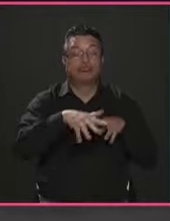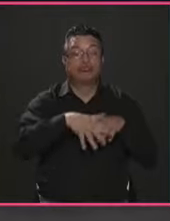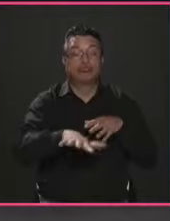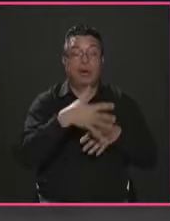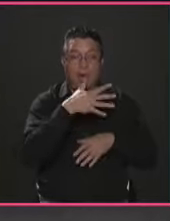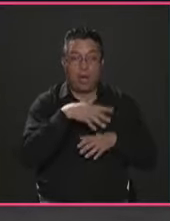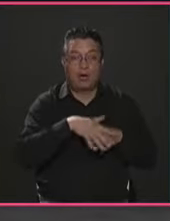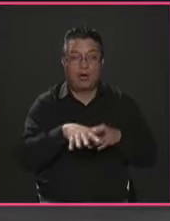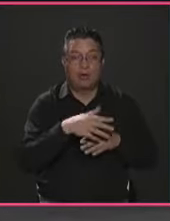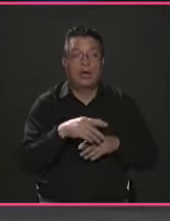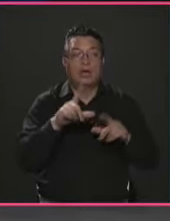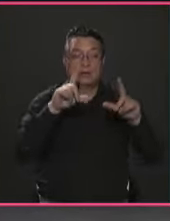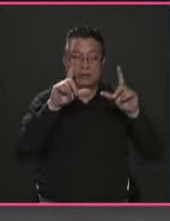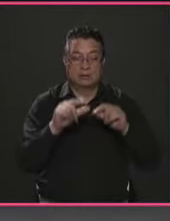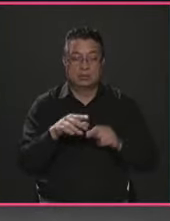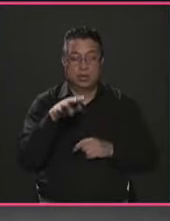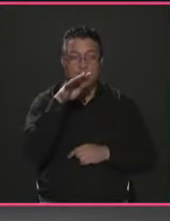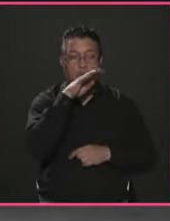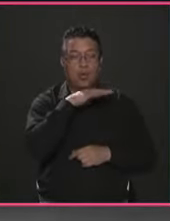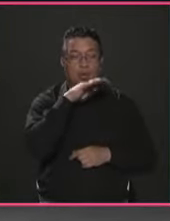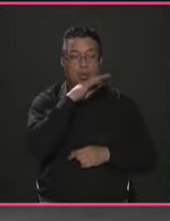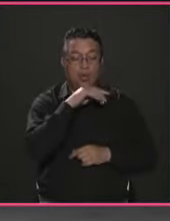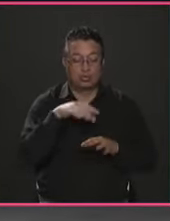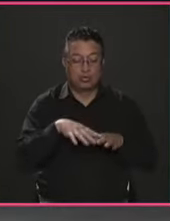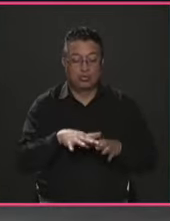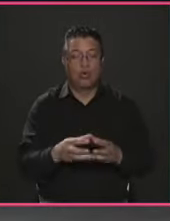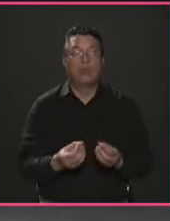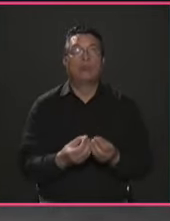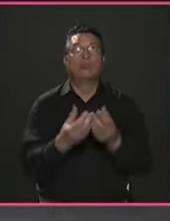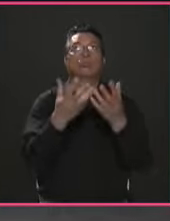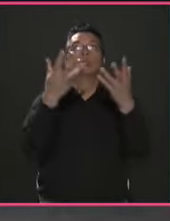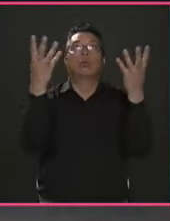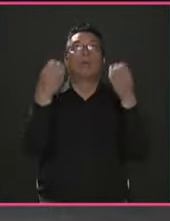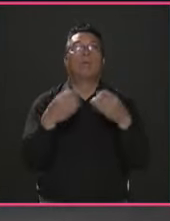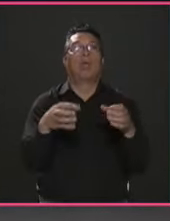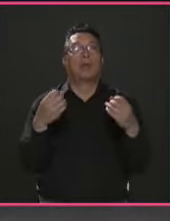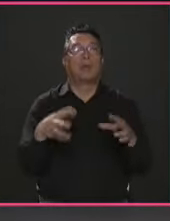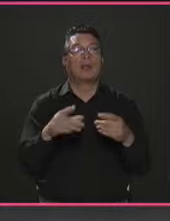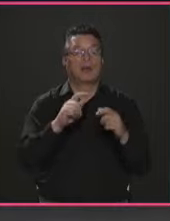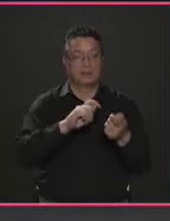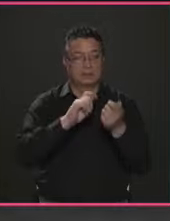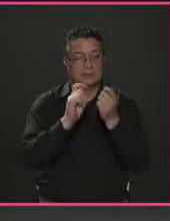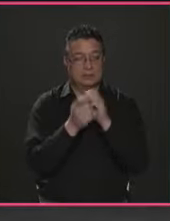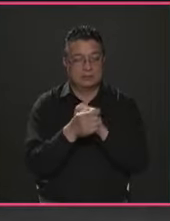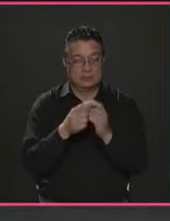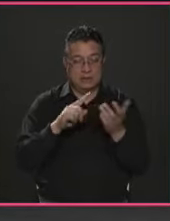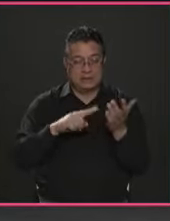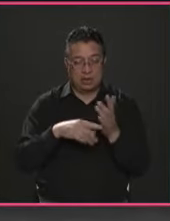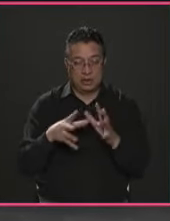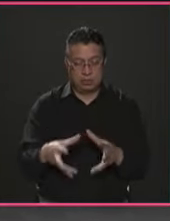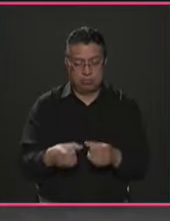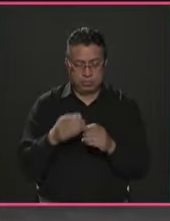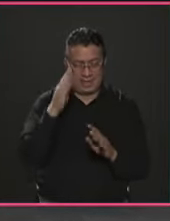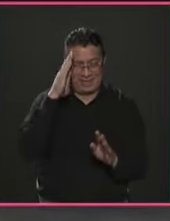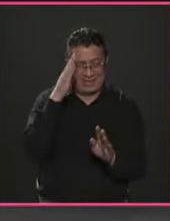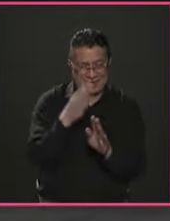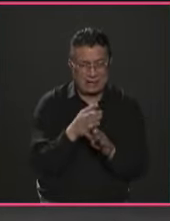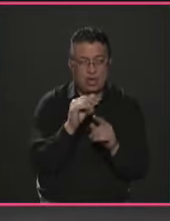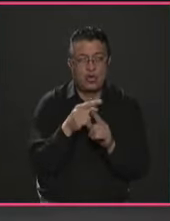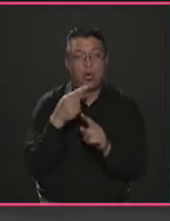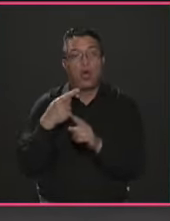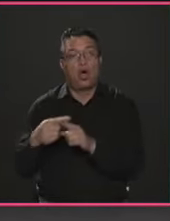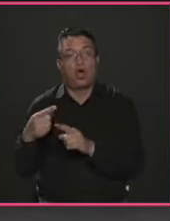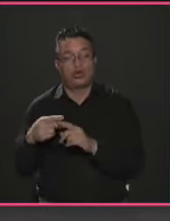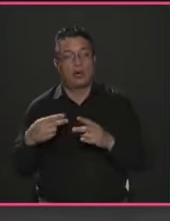reducir el uso de los mecanismos de evaporación e incorporar esas tecnologías de extracción directa u otras que